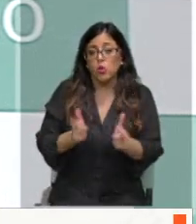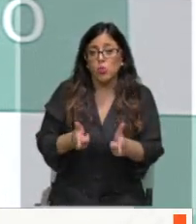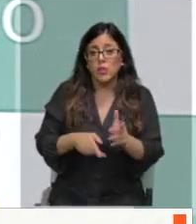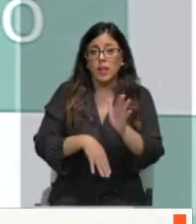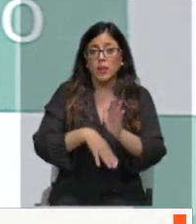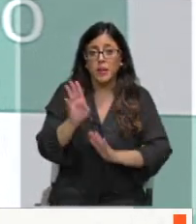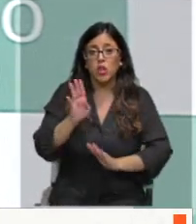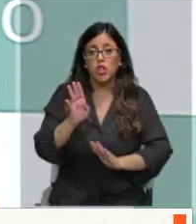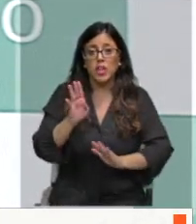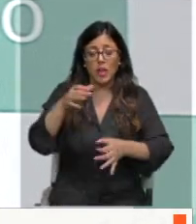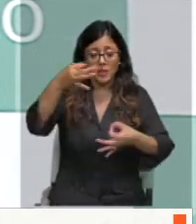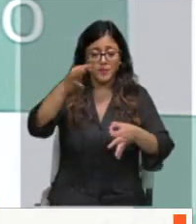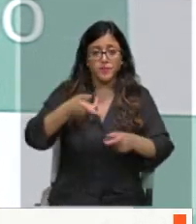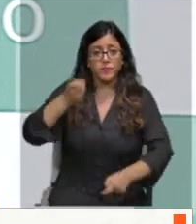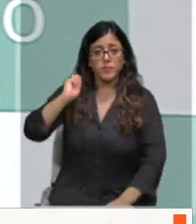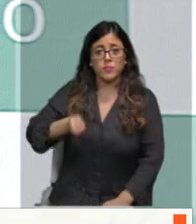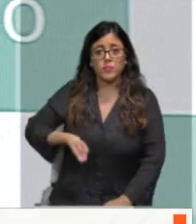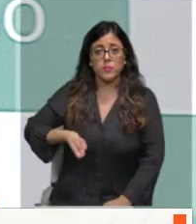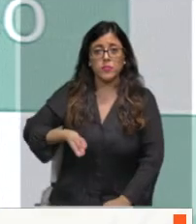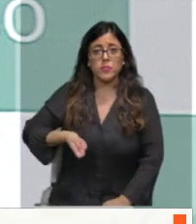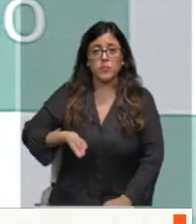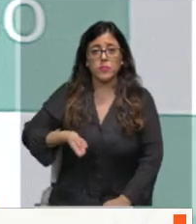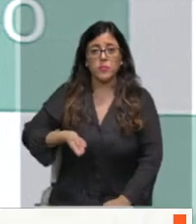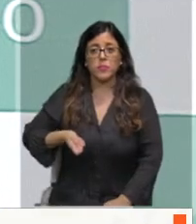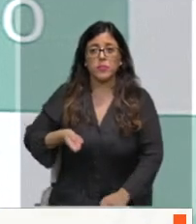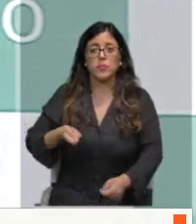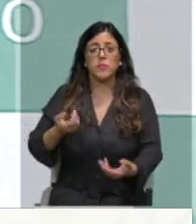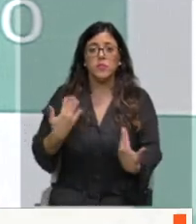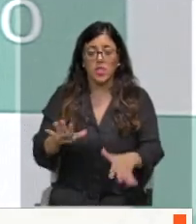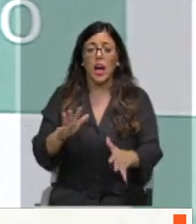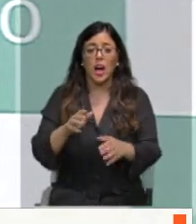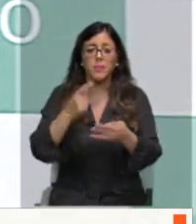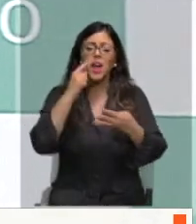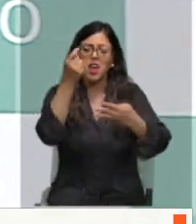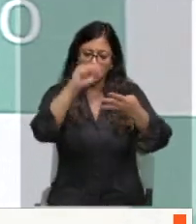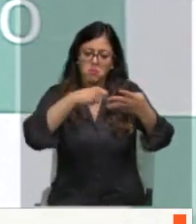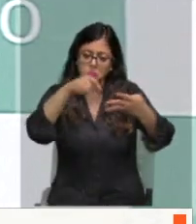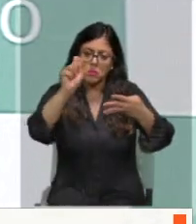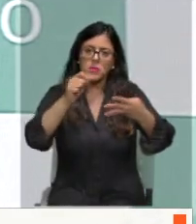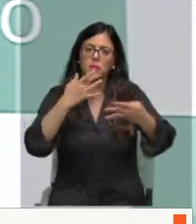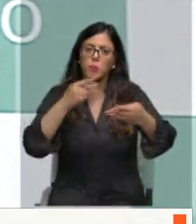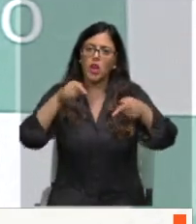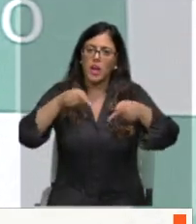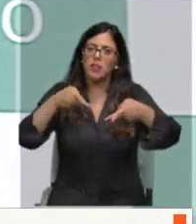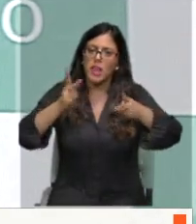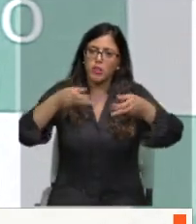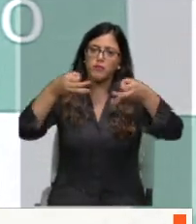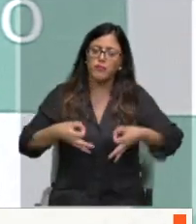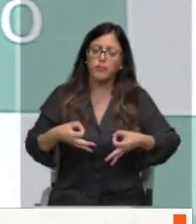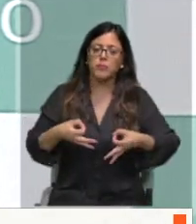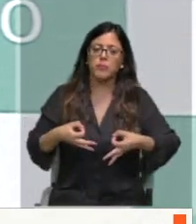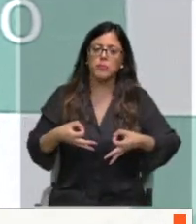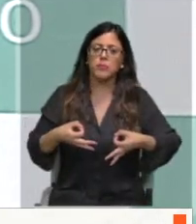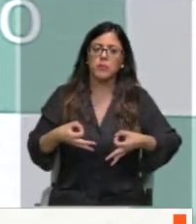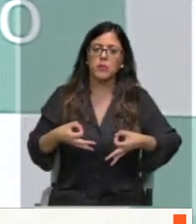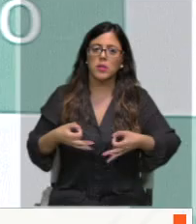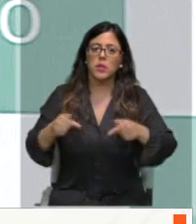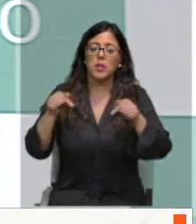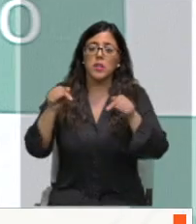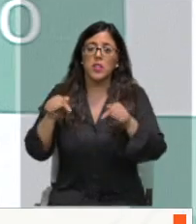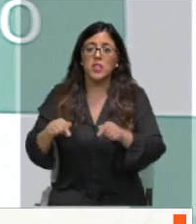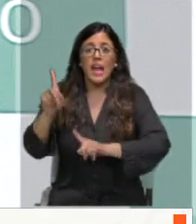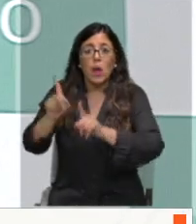La mayor parte de las resoluciones y las sentencias han acogido nuestros planteamientos porque efectivamente se ajustan a derecho. Aquellas ocasiones en las cuales eso no ha sido